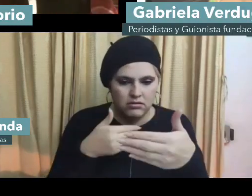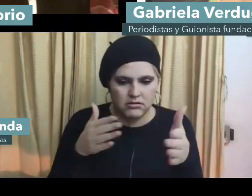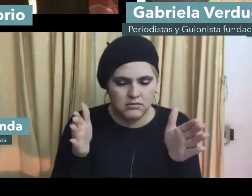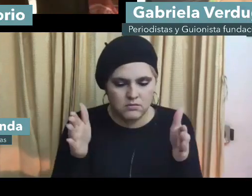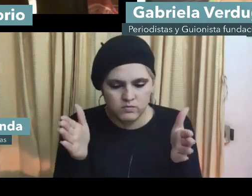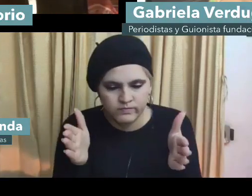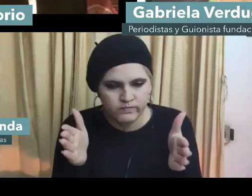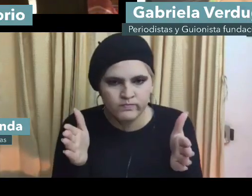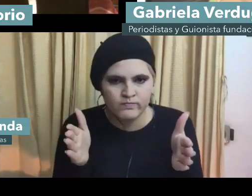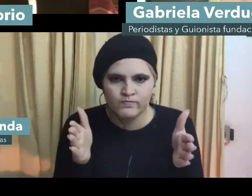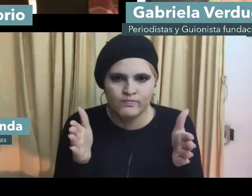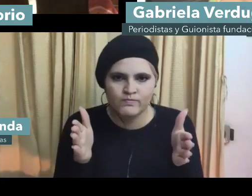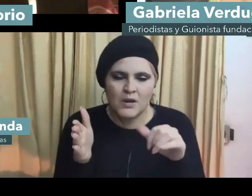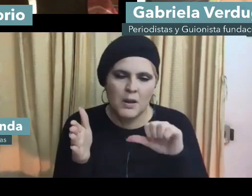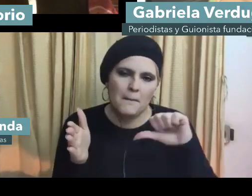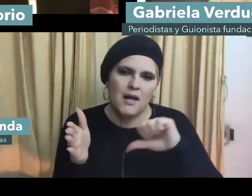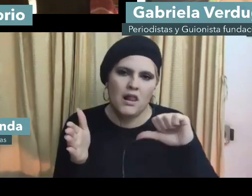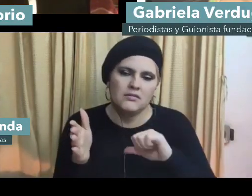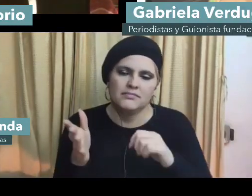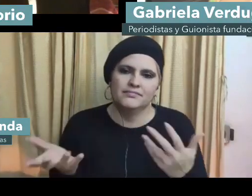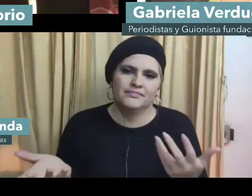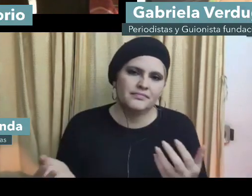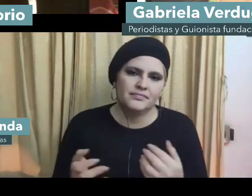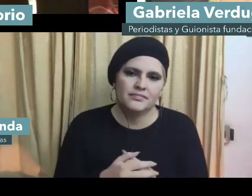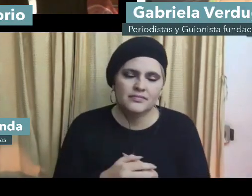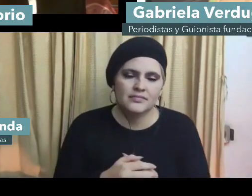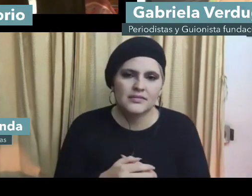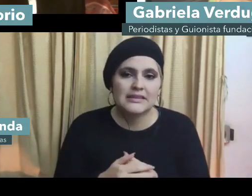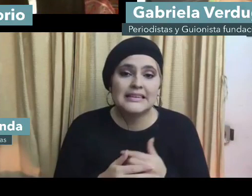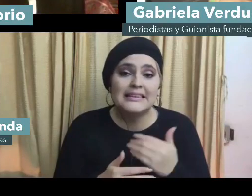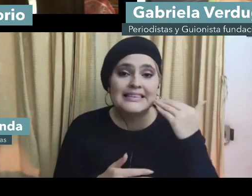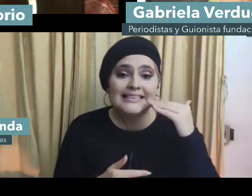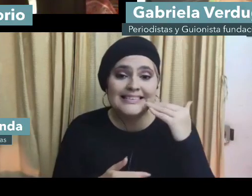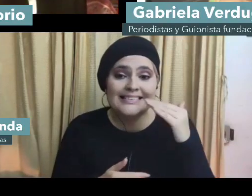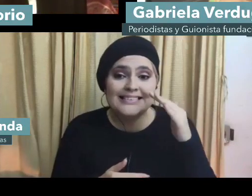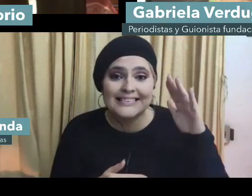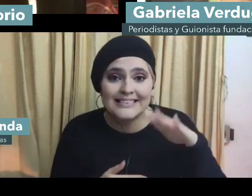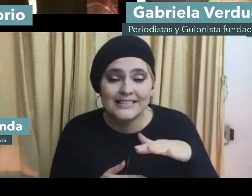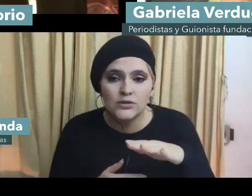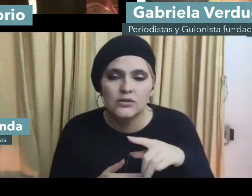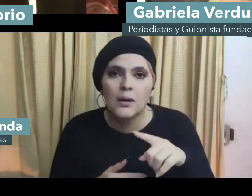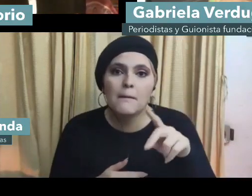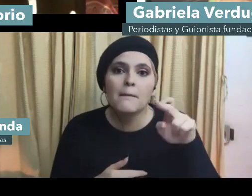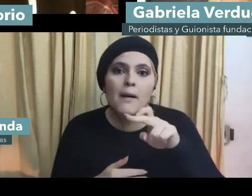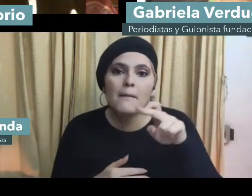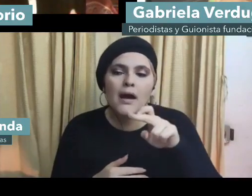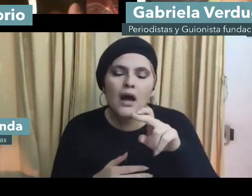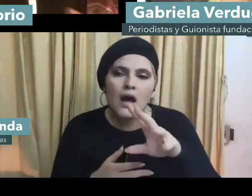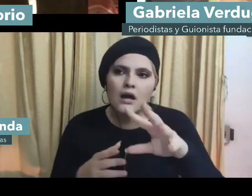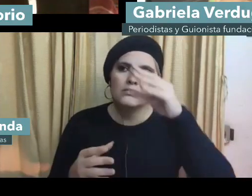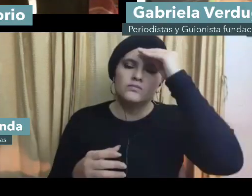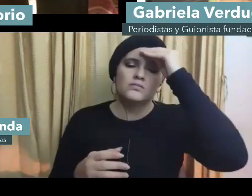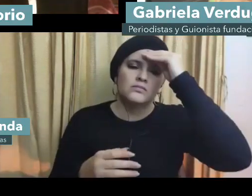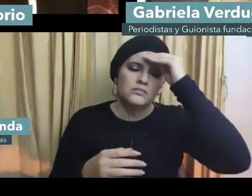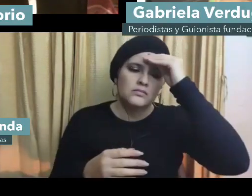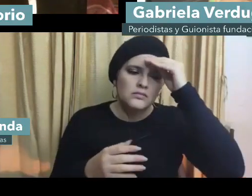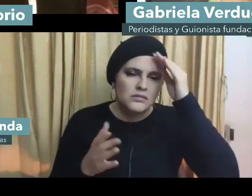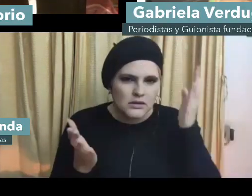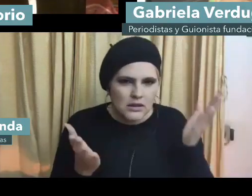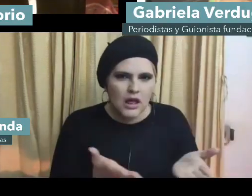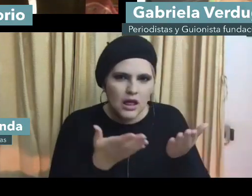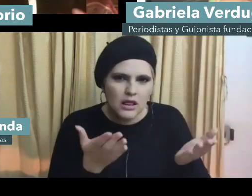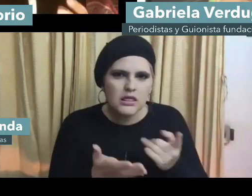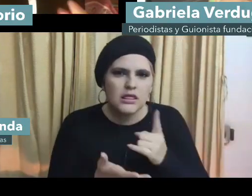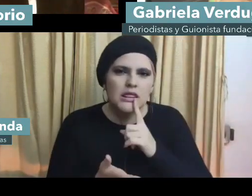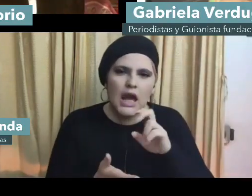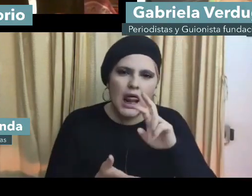pequeños es un modelaje que los padres tienen que replicar en la casa. Por lo tanto, la terapia, hay que elegir los objetivos terapéuticos